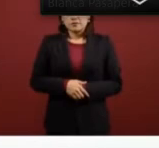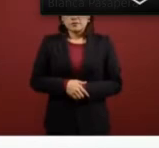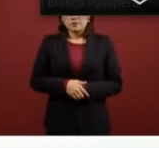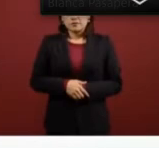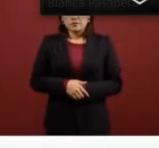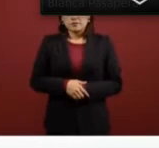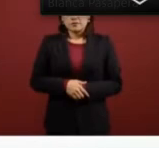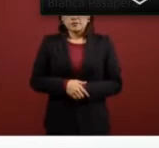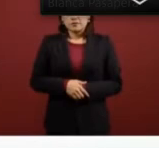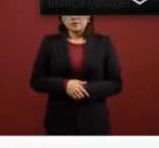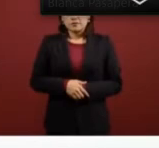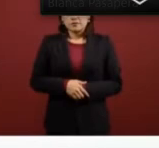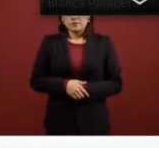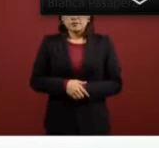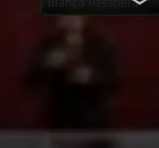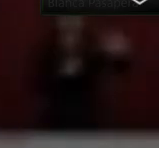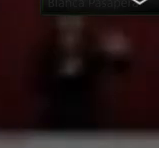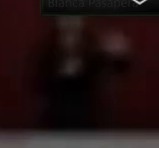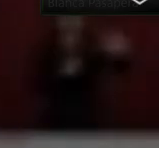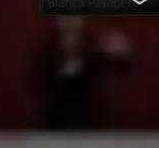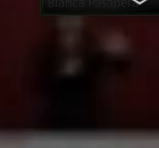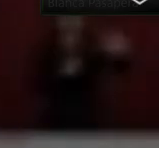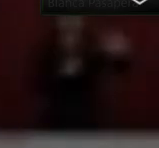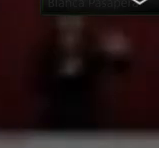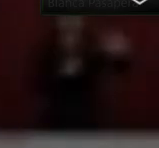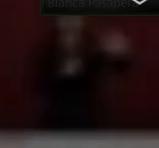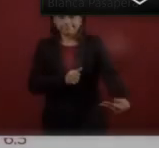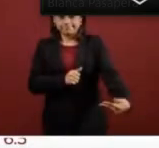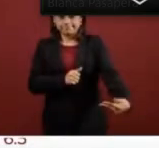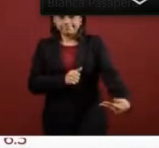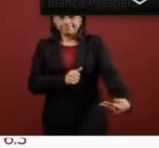otro tipo de miradas, ¿no? Entonces,